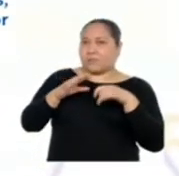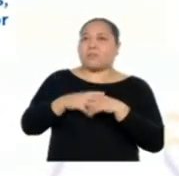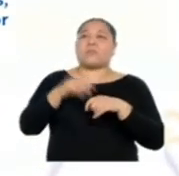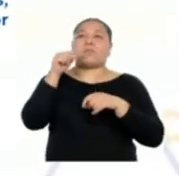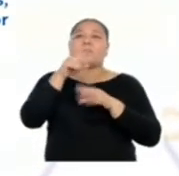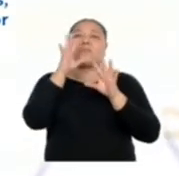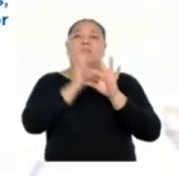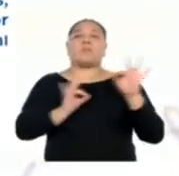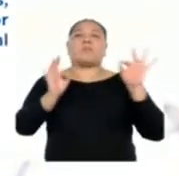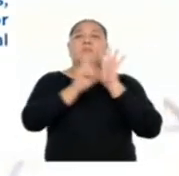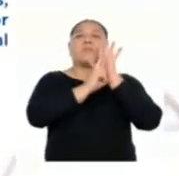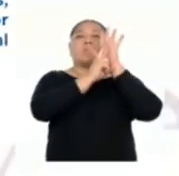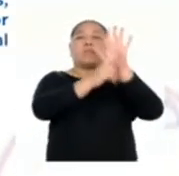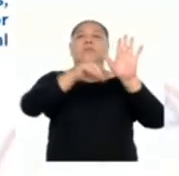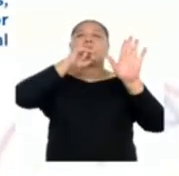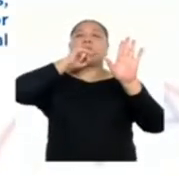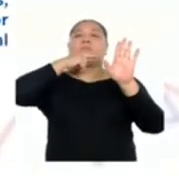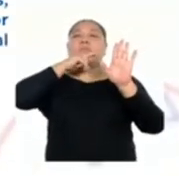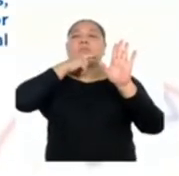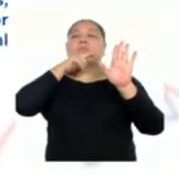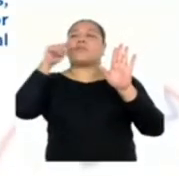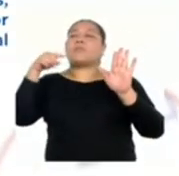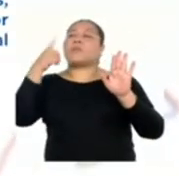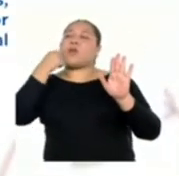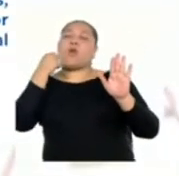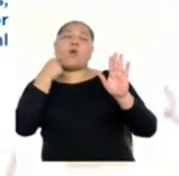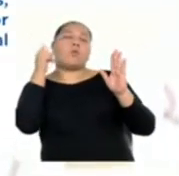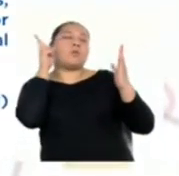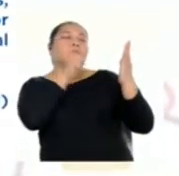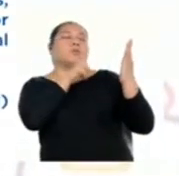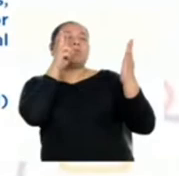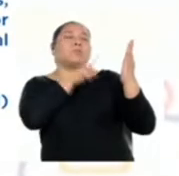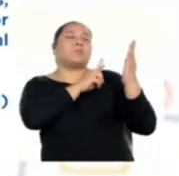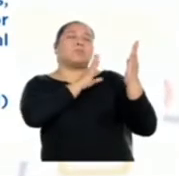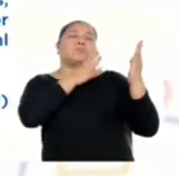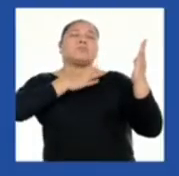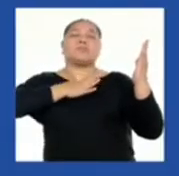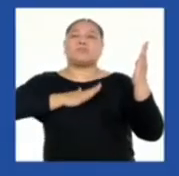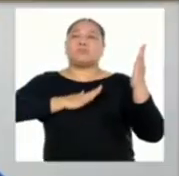la representación de la mujer destinada al deleite masculino.